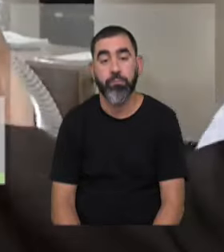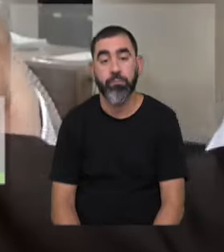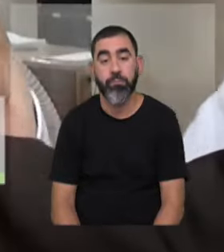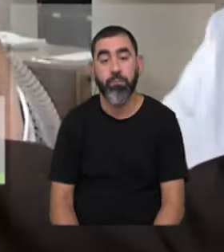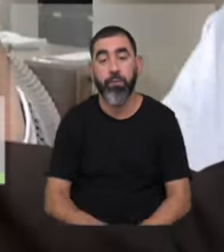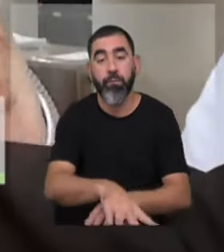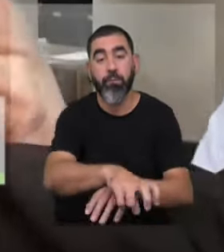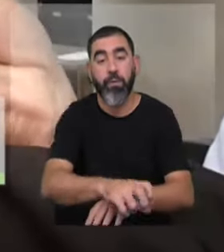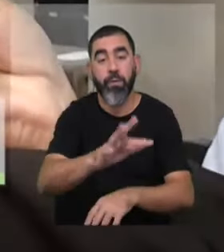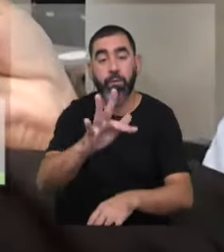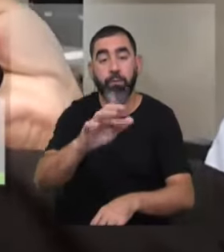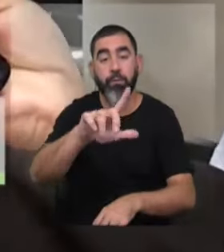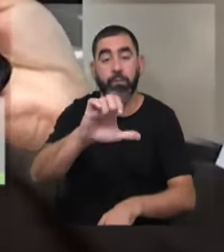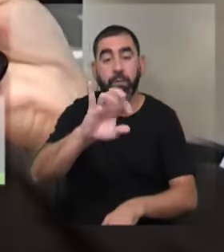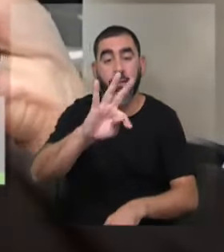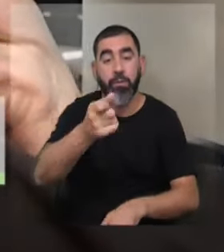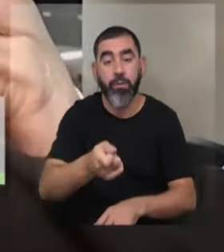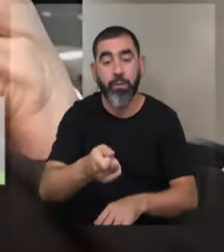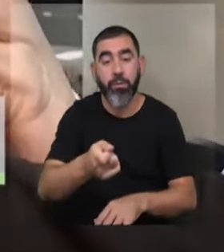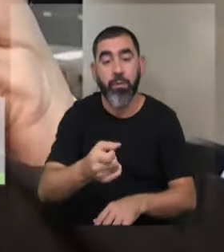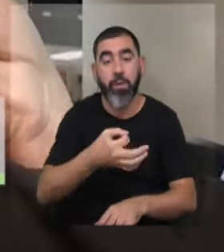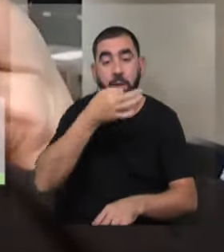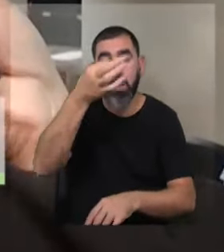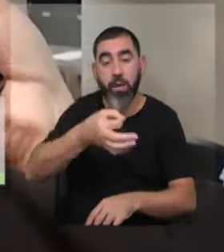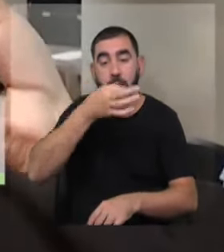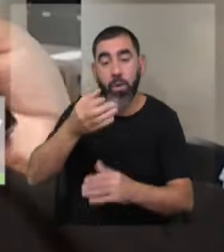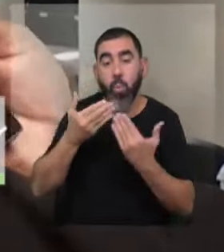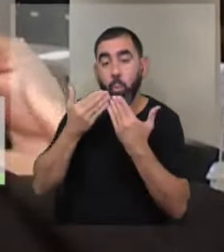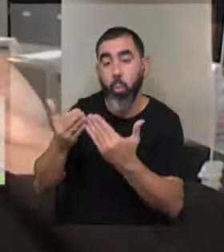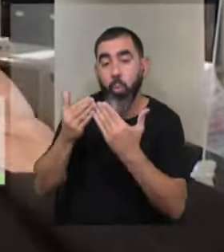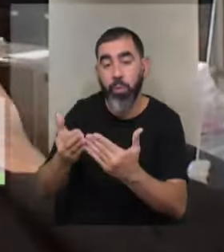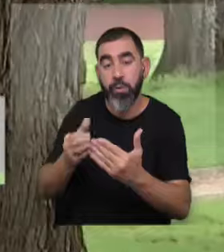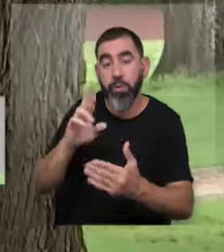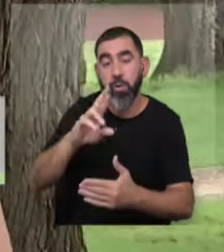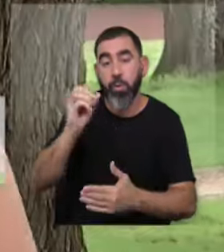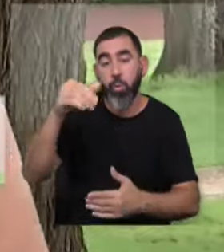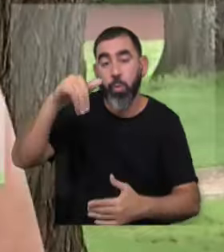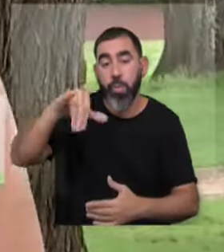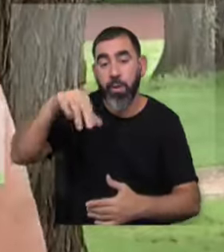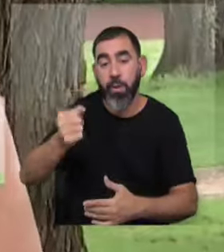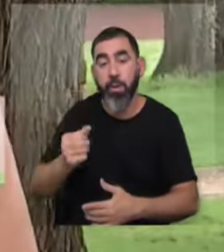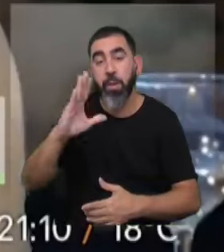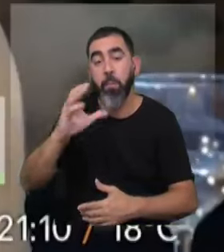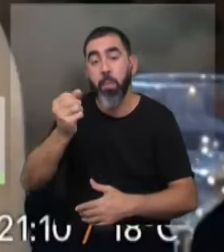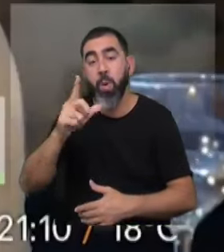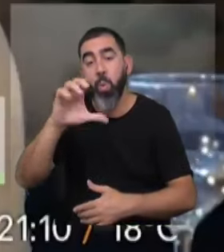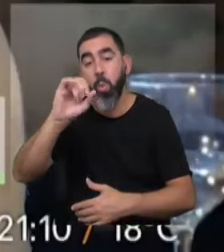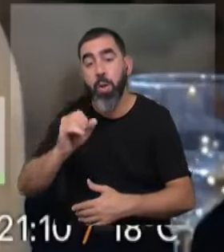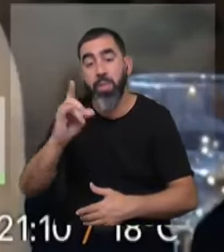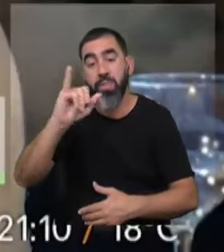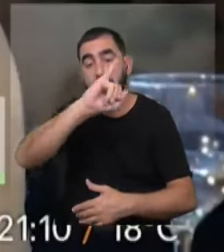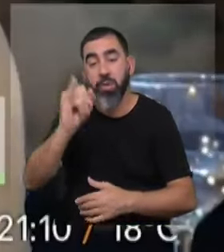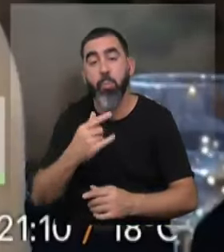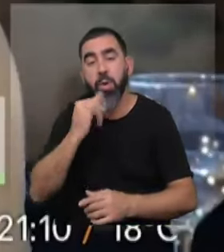La fiscal Sandra Fleitas realizará las audiencias donde tomará declaración a Romina Celeste y Paula Díaz por la denuncia